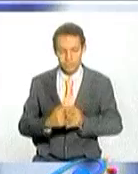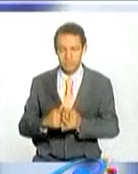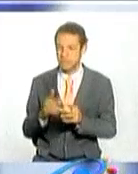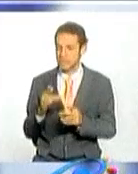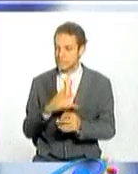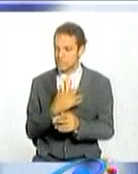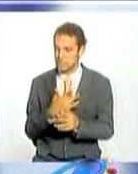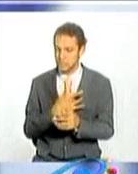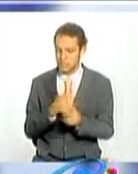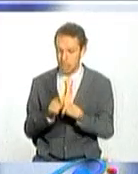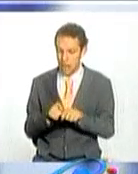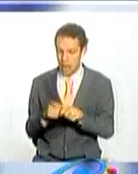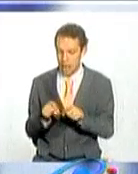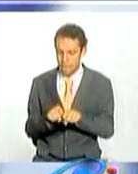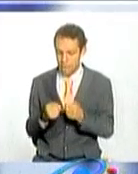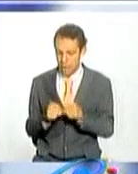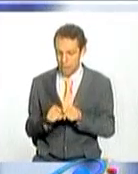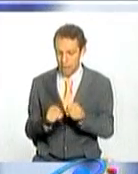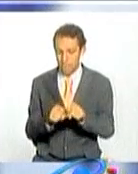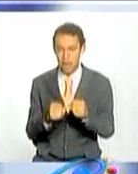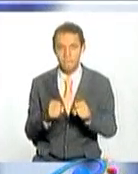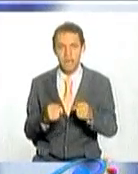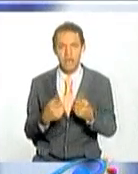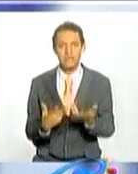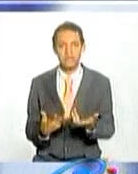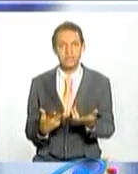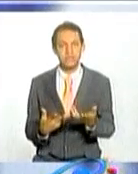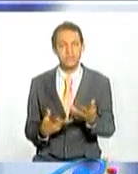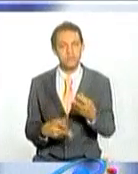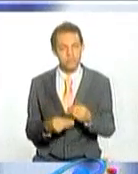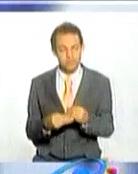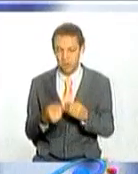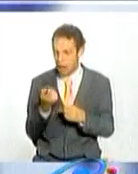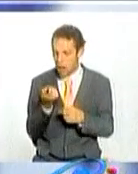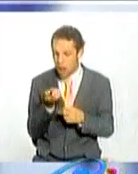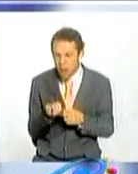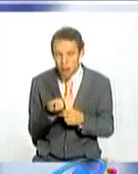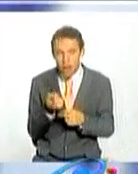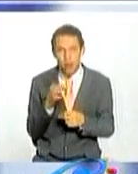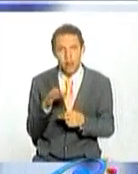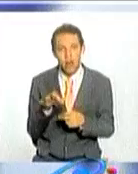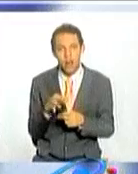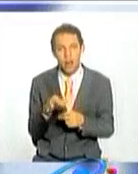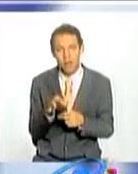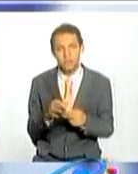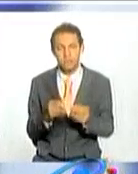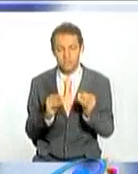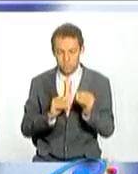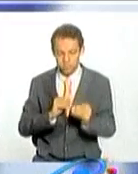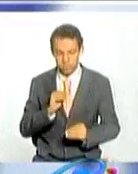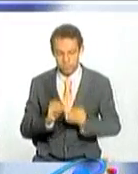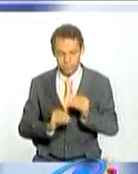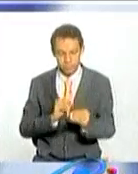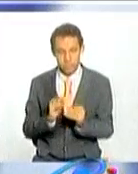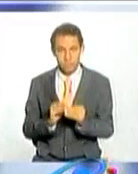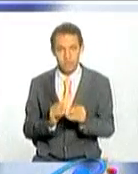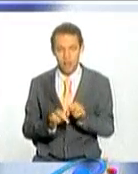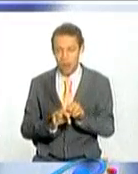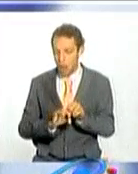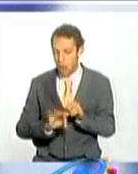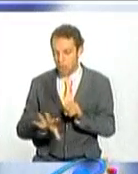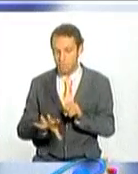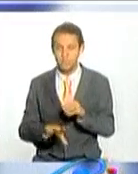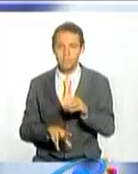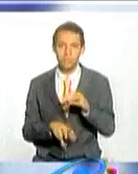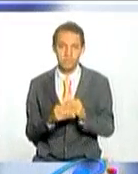se fracturan los cálculos y ya siendo pequeñitos, se da un tratamiento para poderlos arrojar.